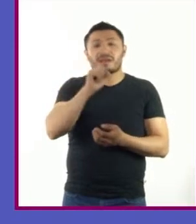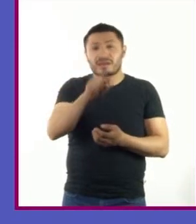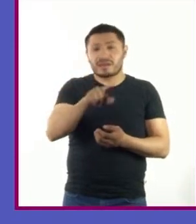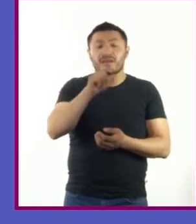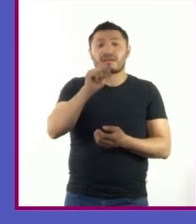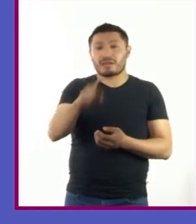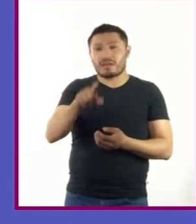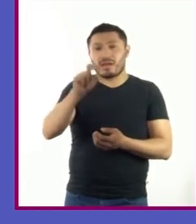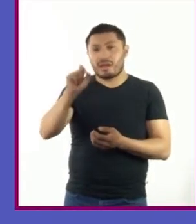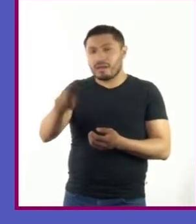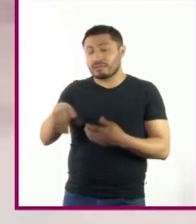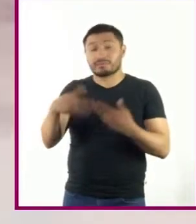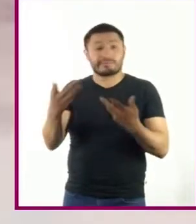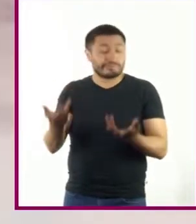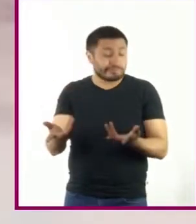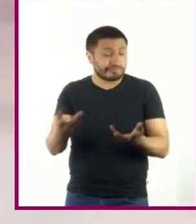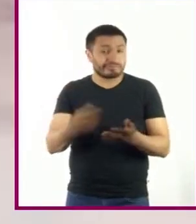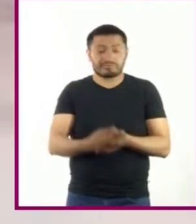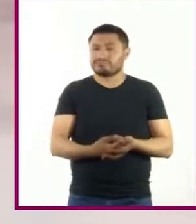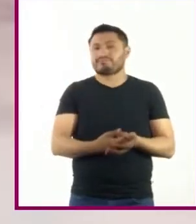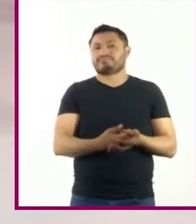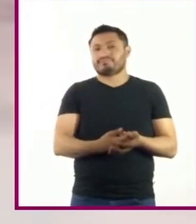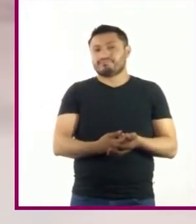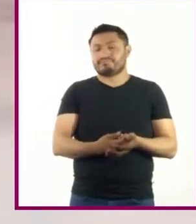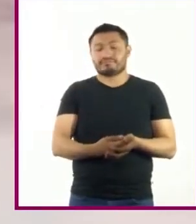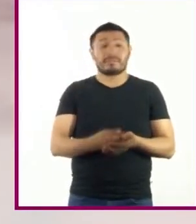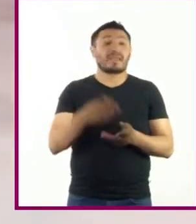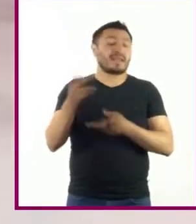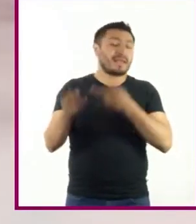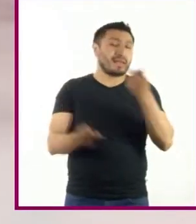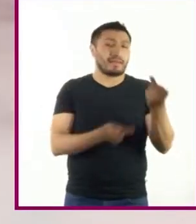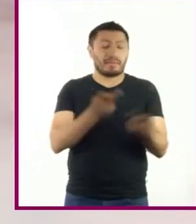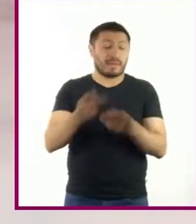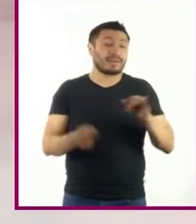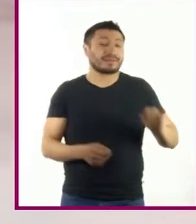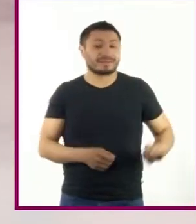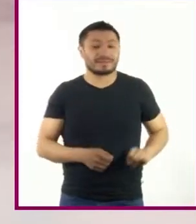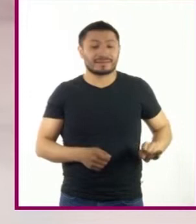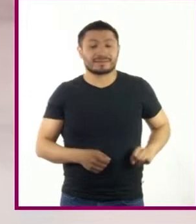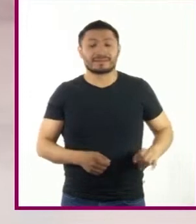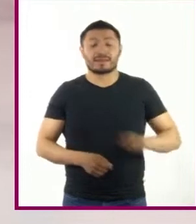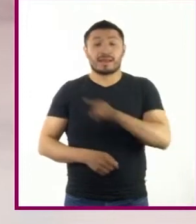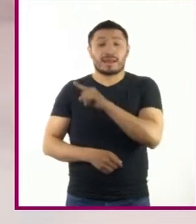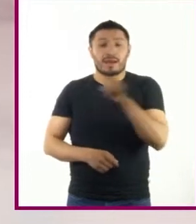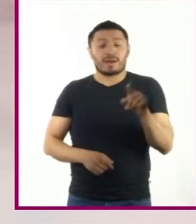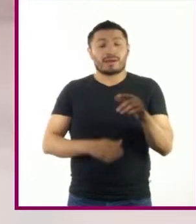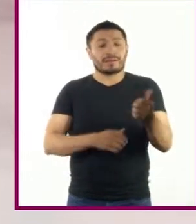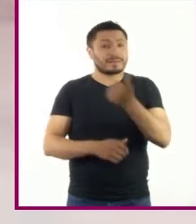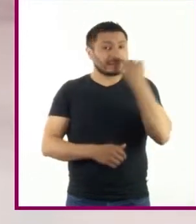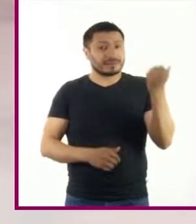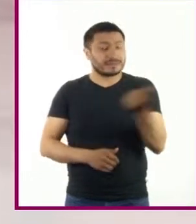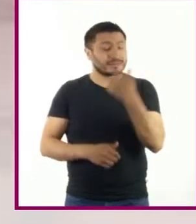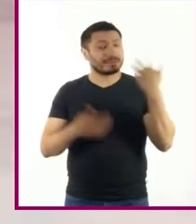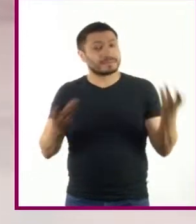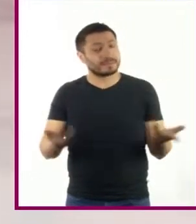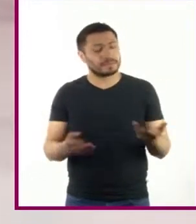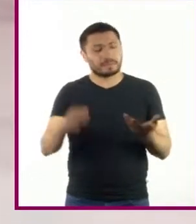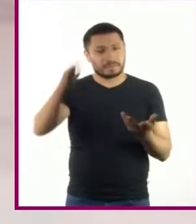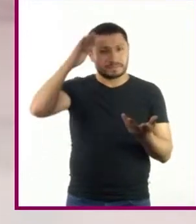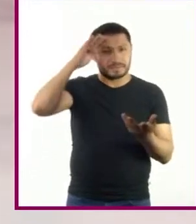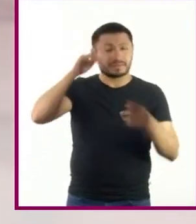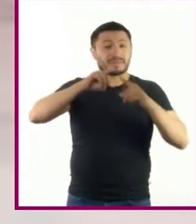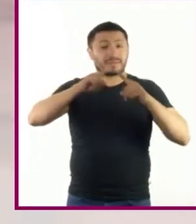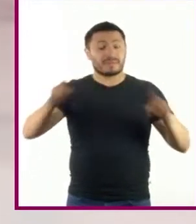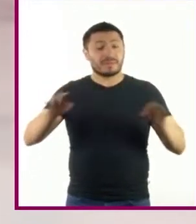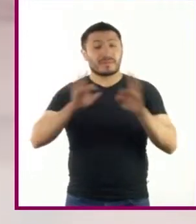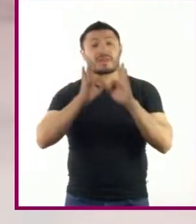forma innecesaria? Son unas preguntas muy útiles. Ustedes, alumnas y alumnos, ¿pensaron en otro